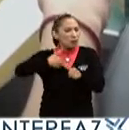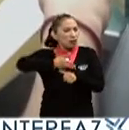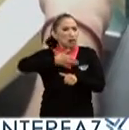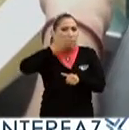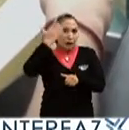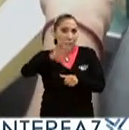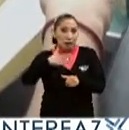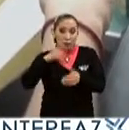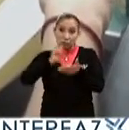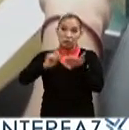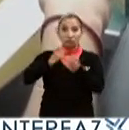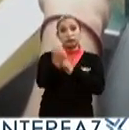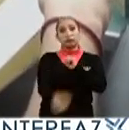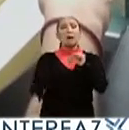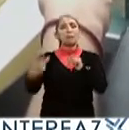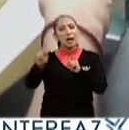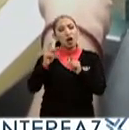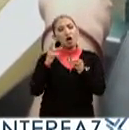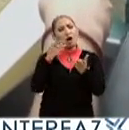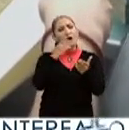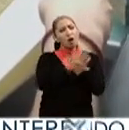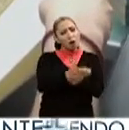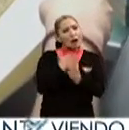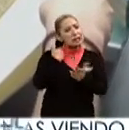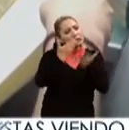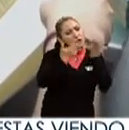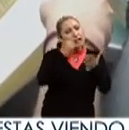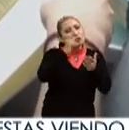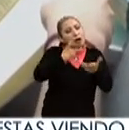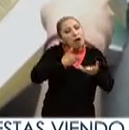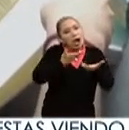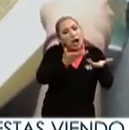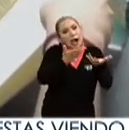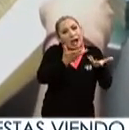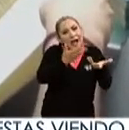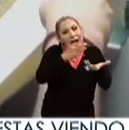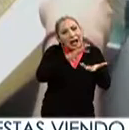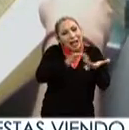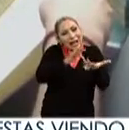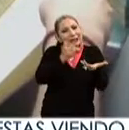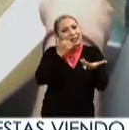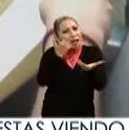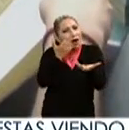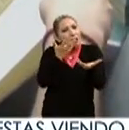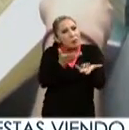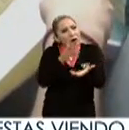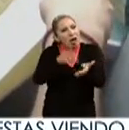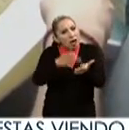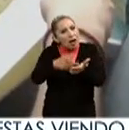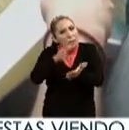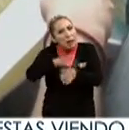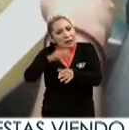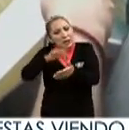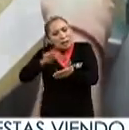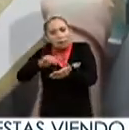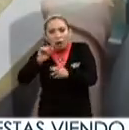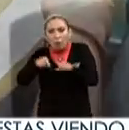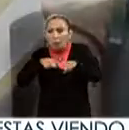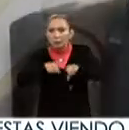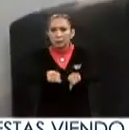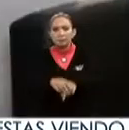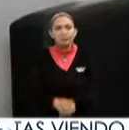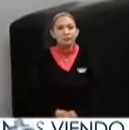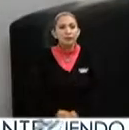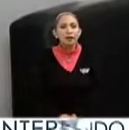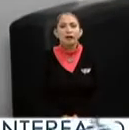me iba a convertir en escritor por estudiar letras, pero tenía esta hambre de aprender a leer, a seguir leyendo, entonces creo que fue un poco en paralelo